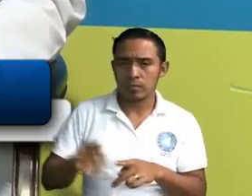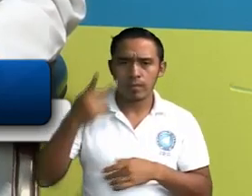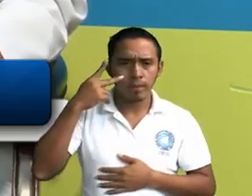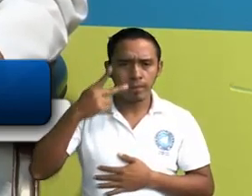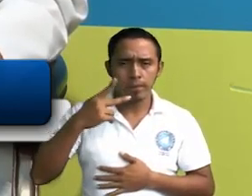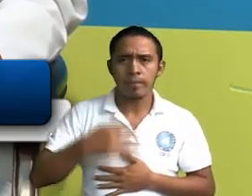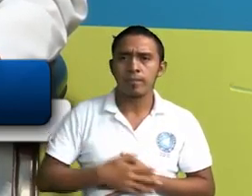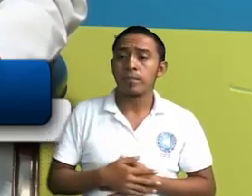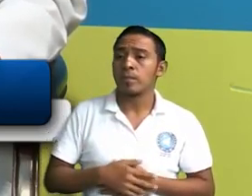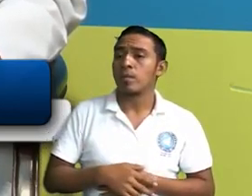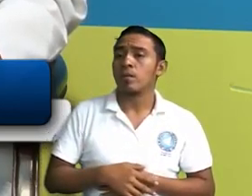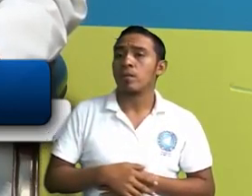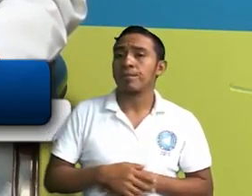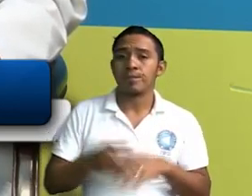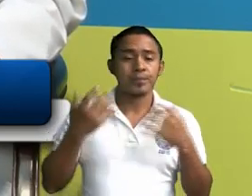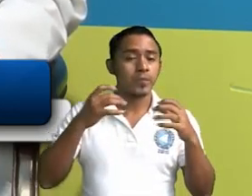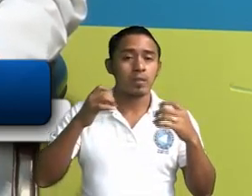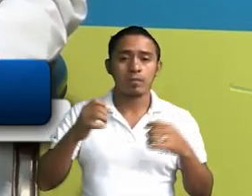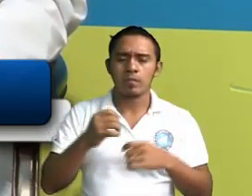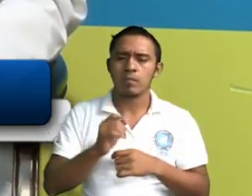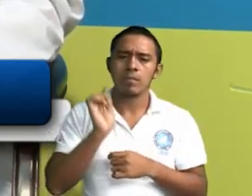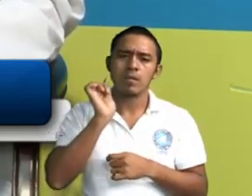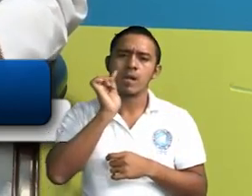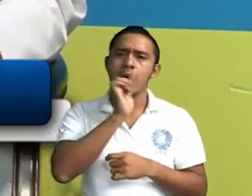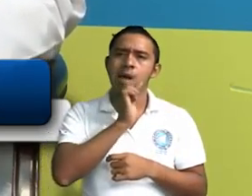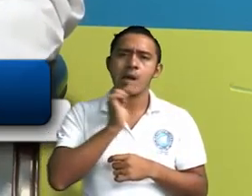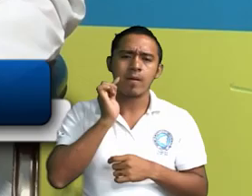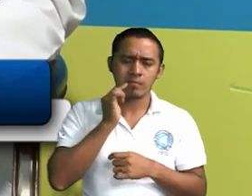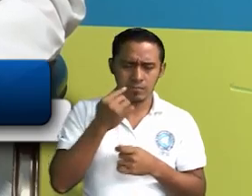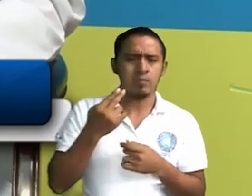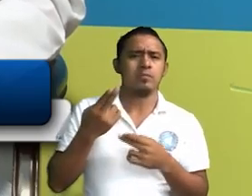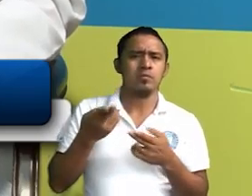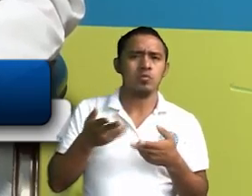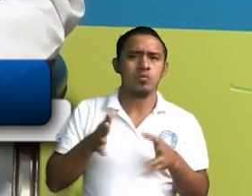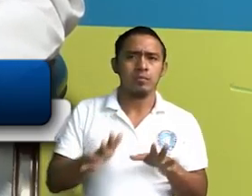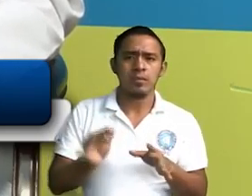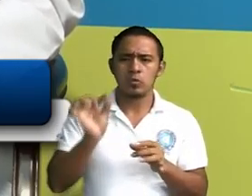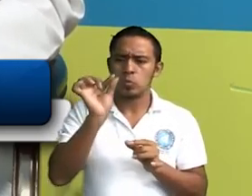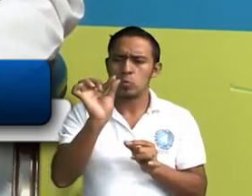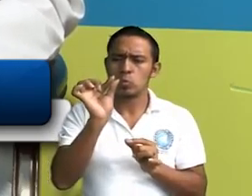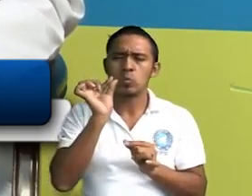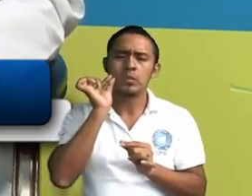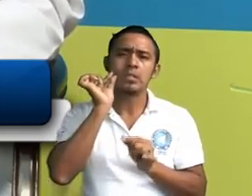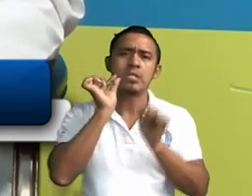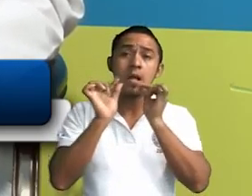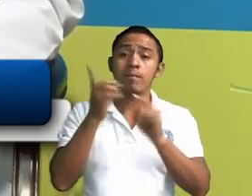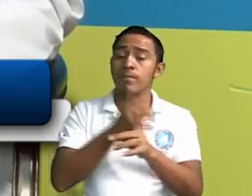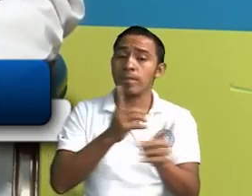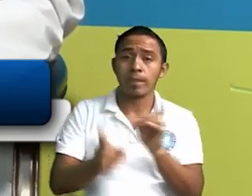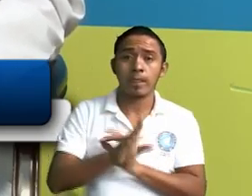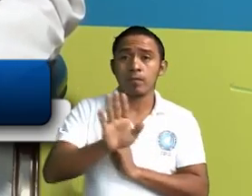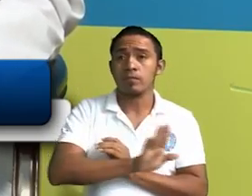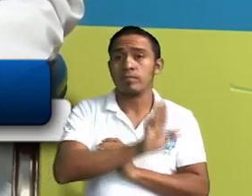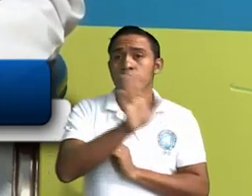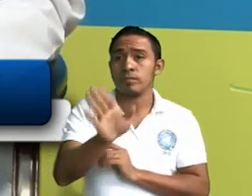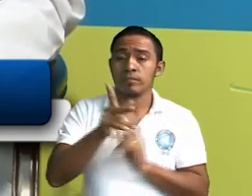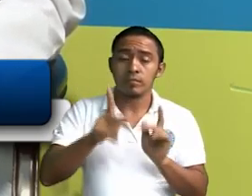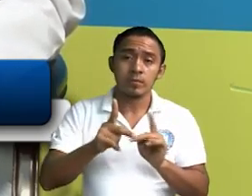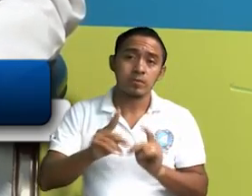cualquier lesión en su boca que no es normal por muy pequeña que sea deben acudir donde un